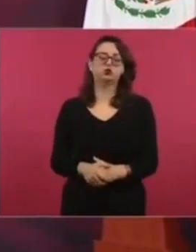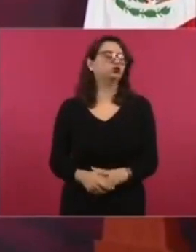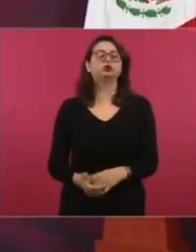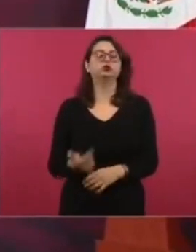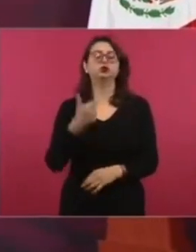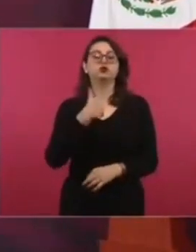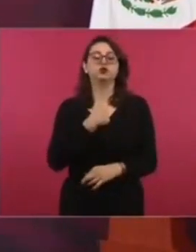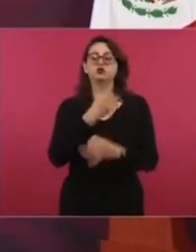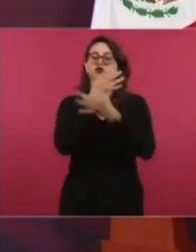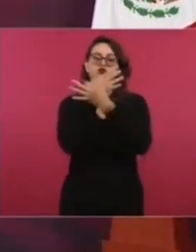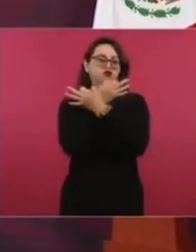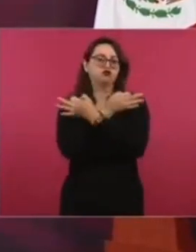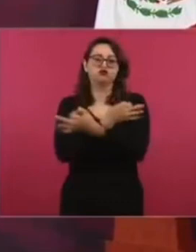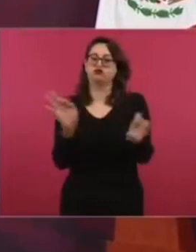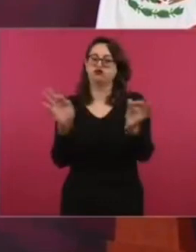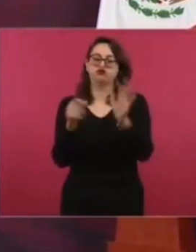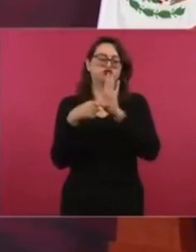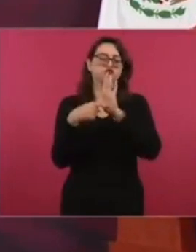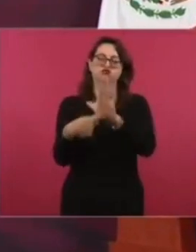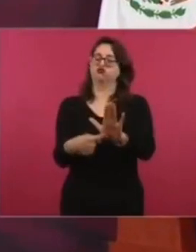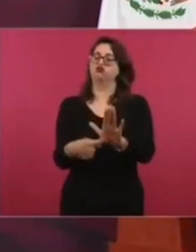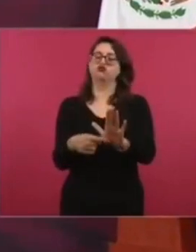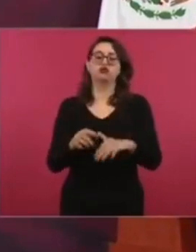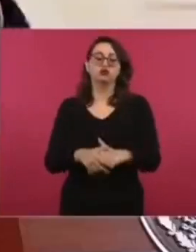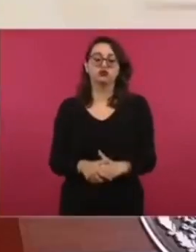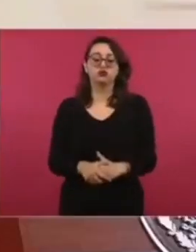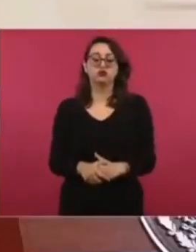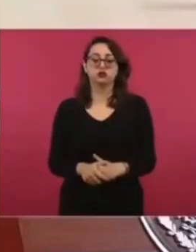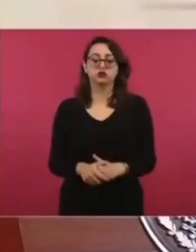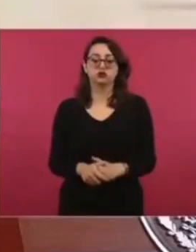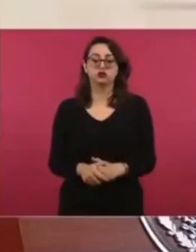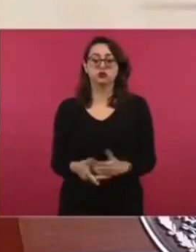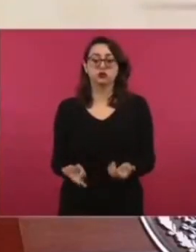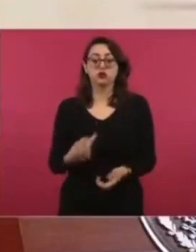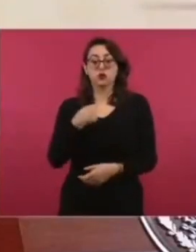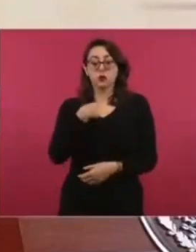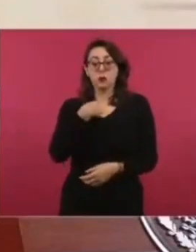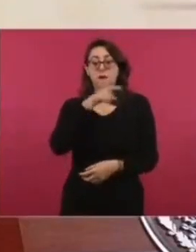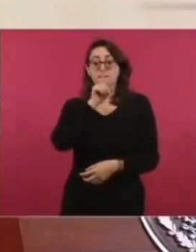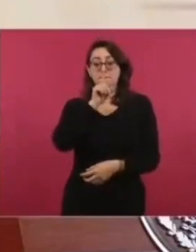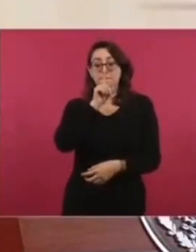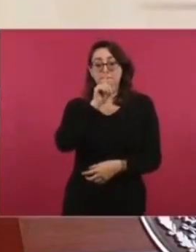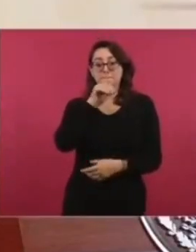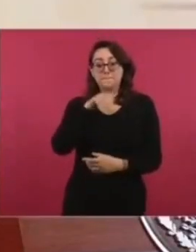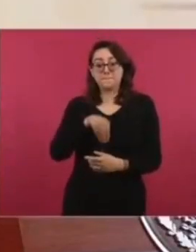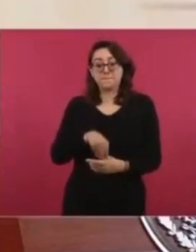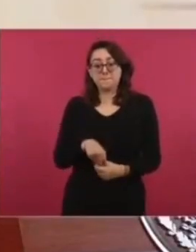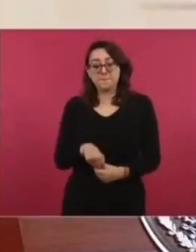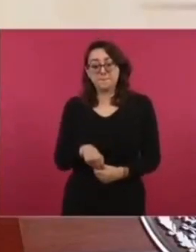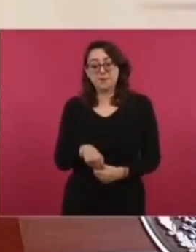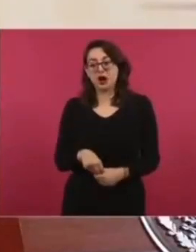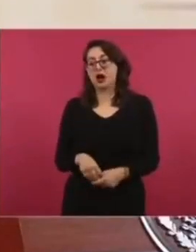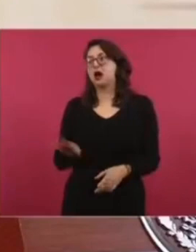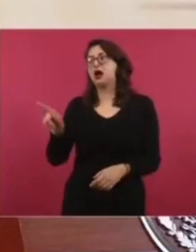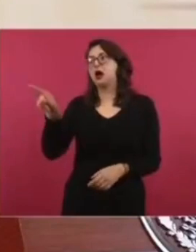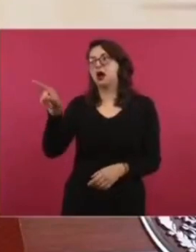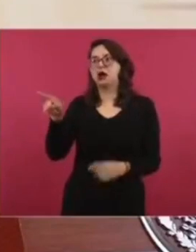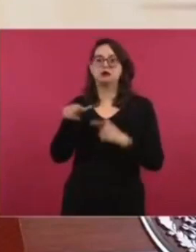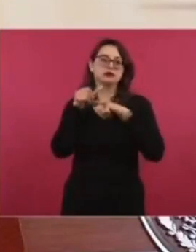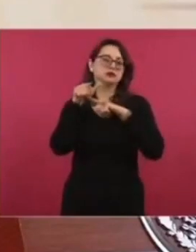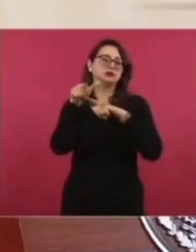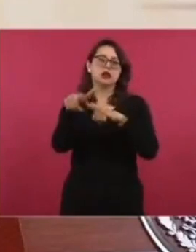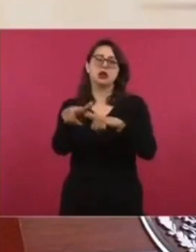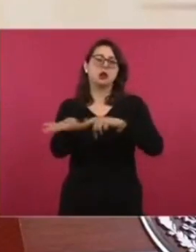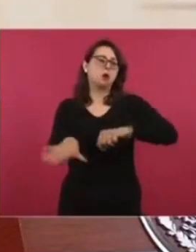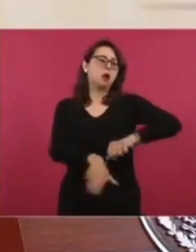si no se da a conocer pues ahí se se lleva Pues el